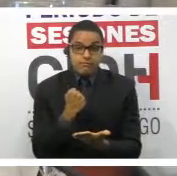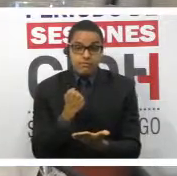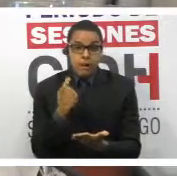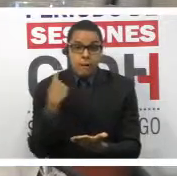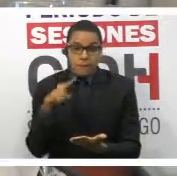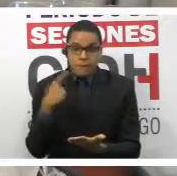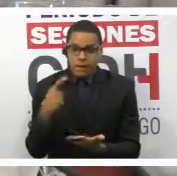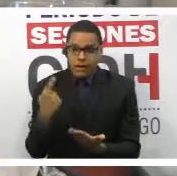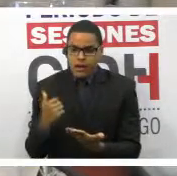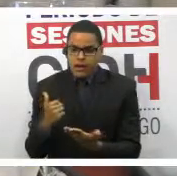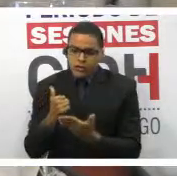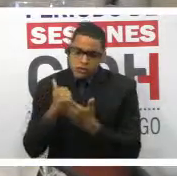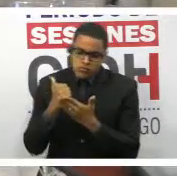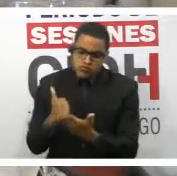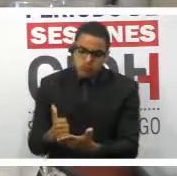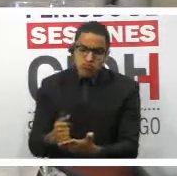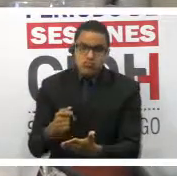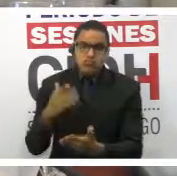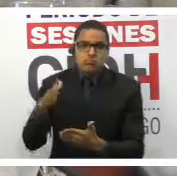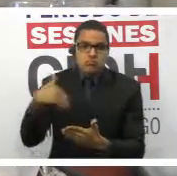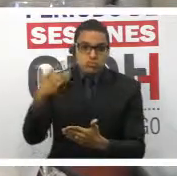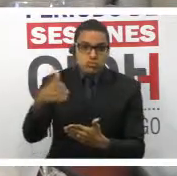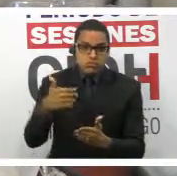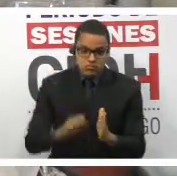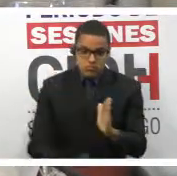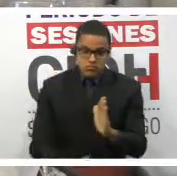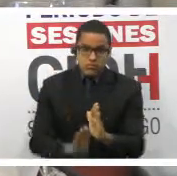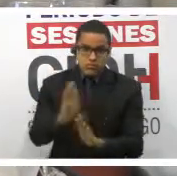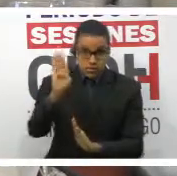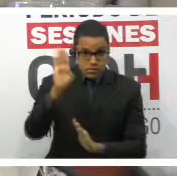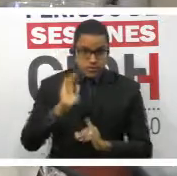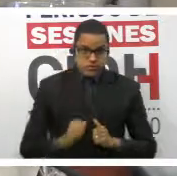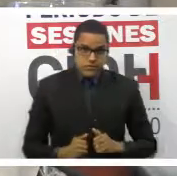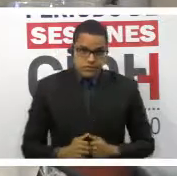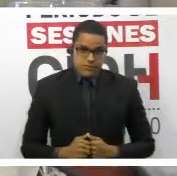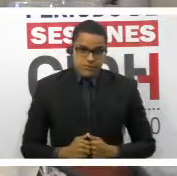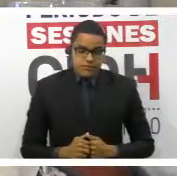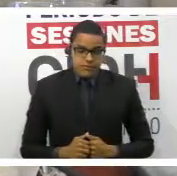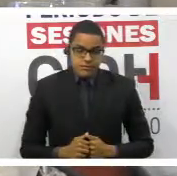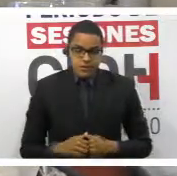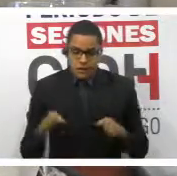el enfoque de derechos humanos con relación a la discapacidad